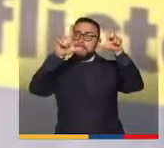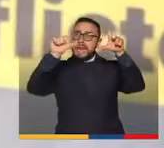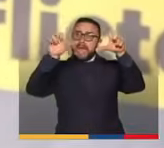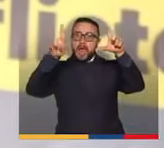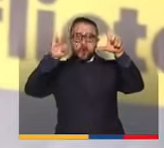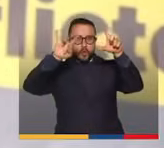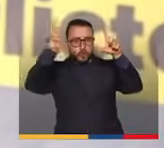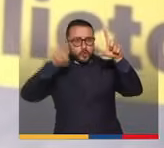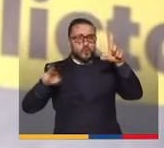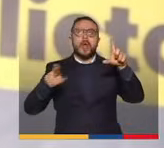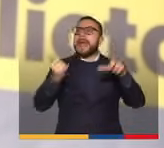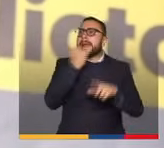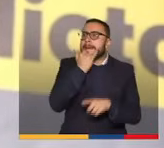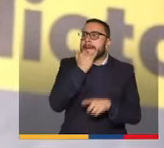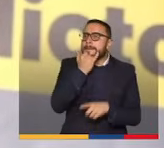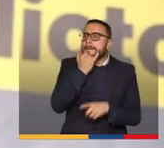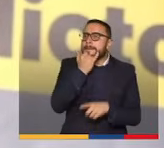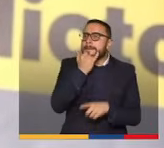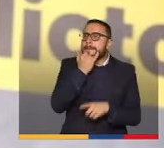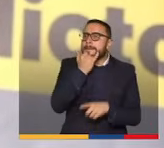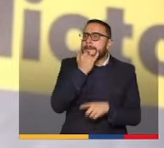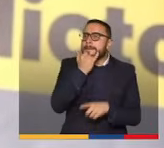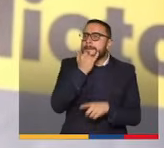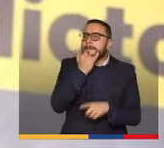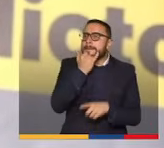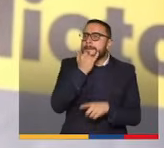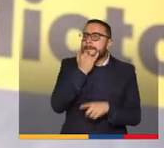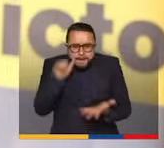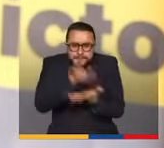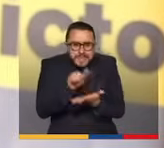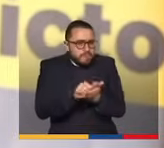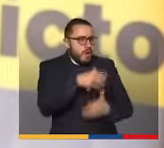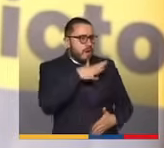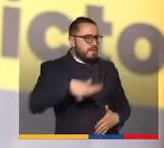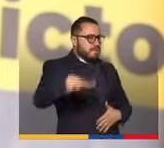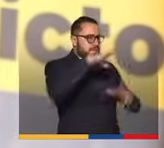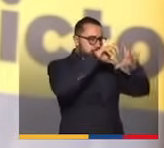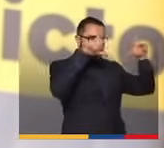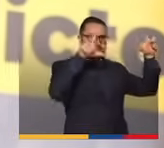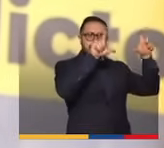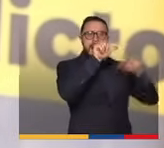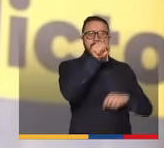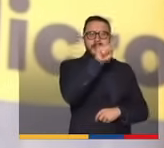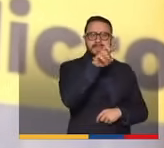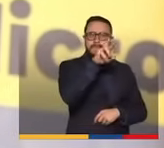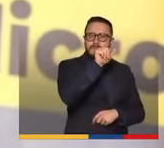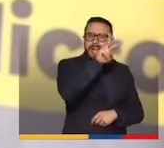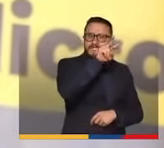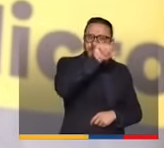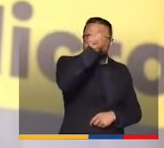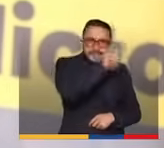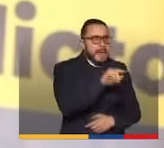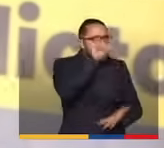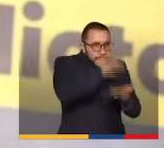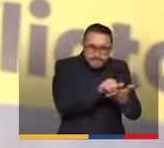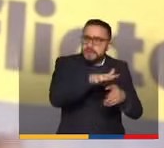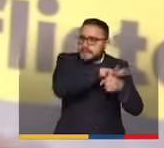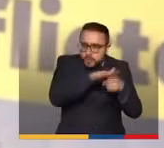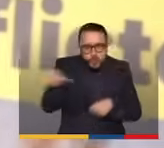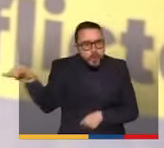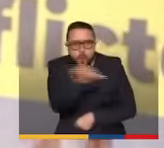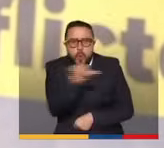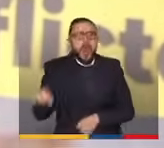está sucediendo lo mismo que la hacienda Las Pavas? ¿En dónde está la justicia? Pregunto yo.